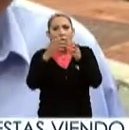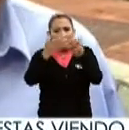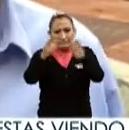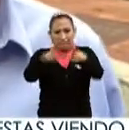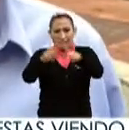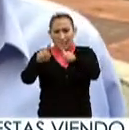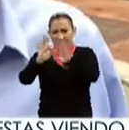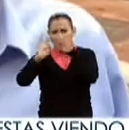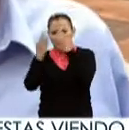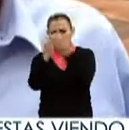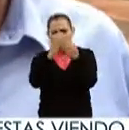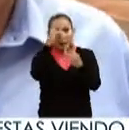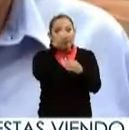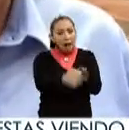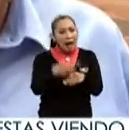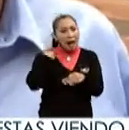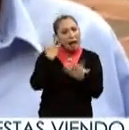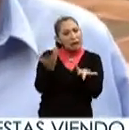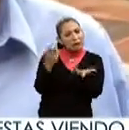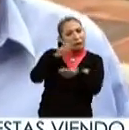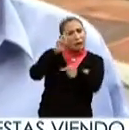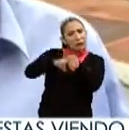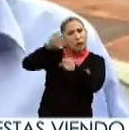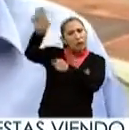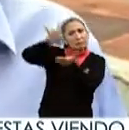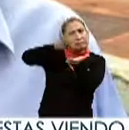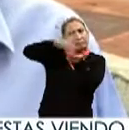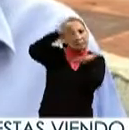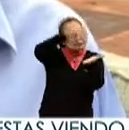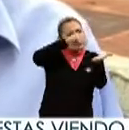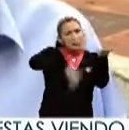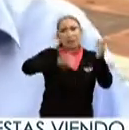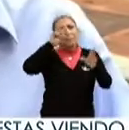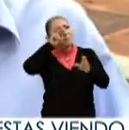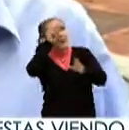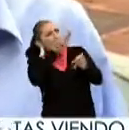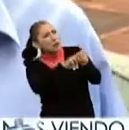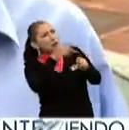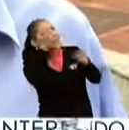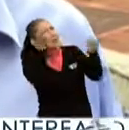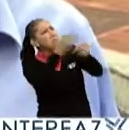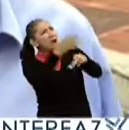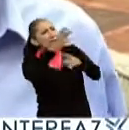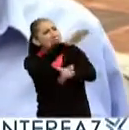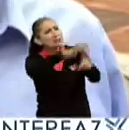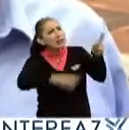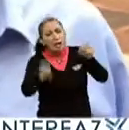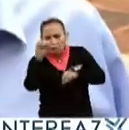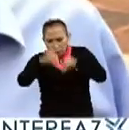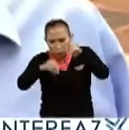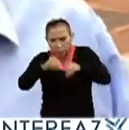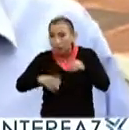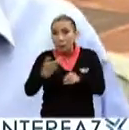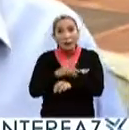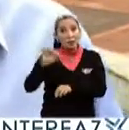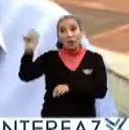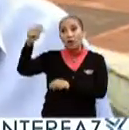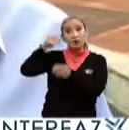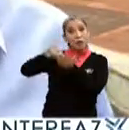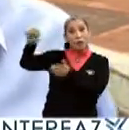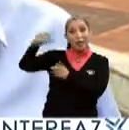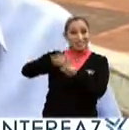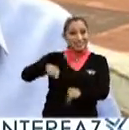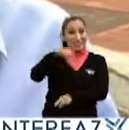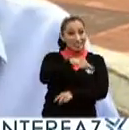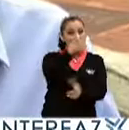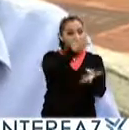amplia gama para registrar la naturaleza, para registrar los fenómenos que ocurren en su entorno, que no ocurren en otras